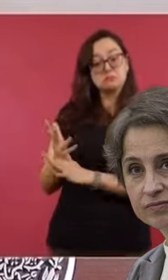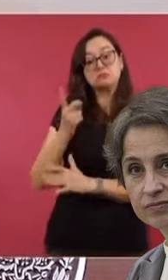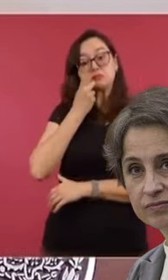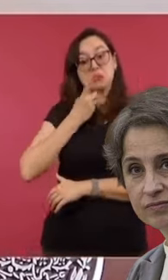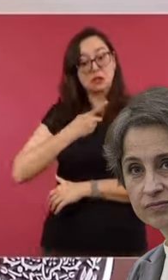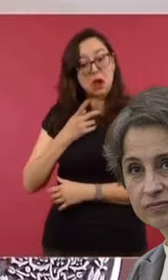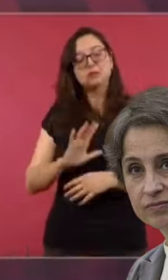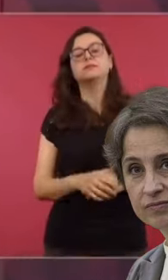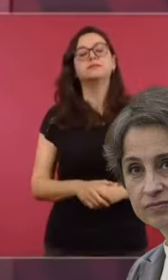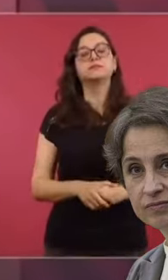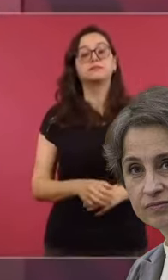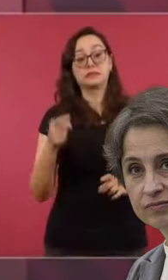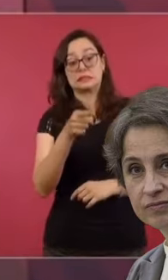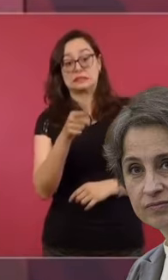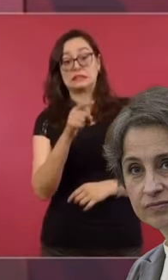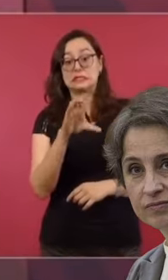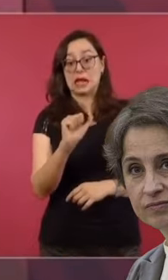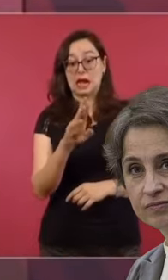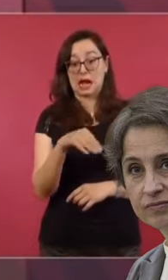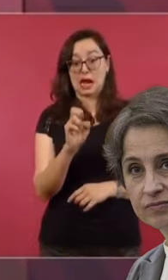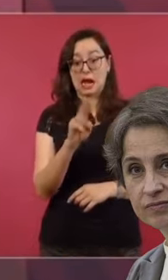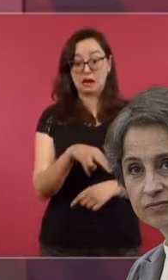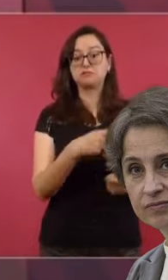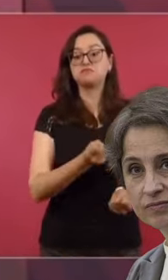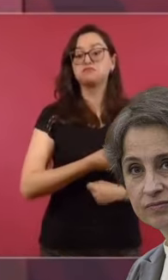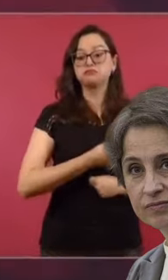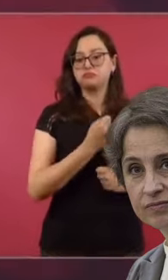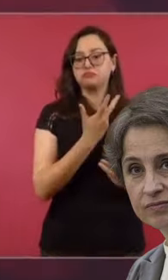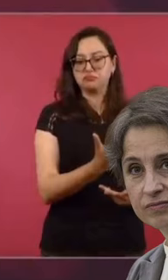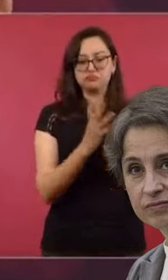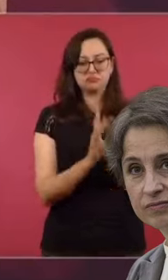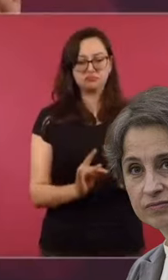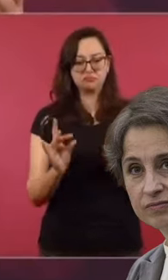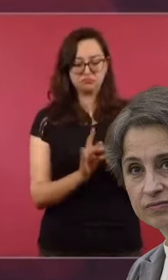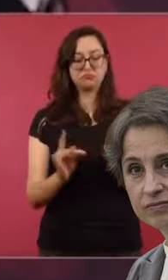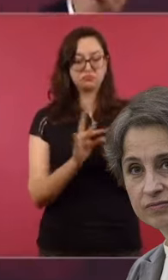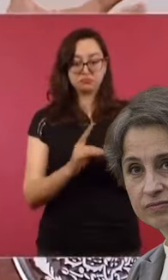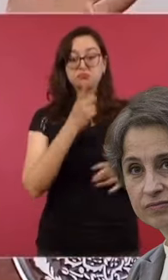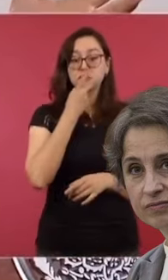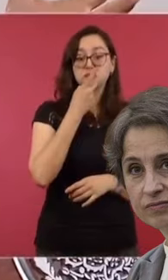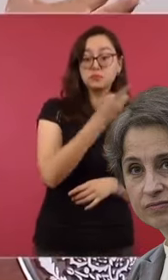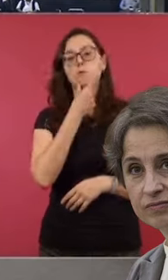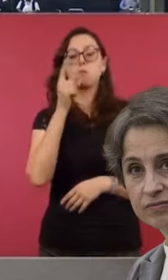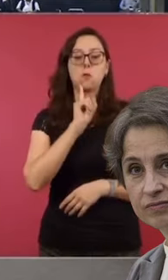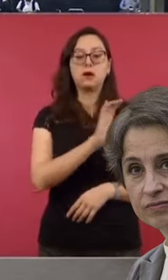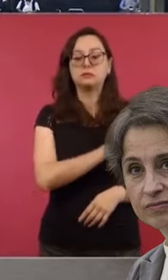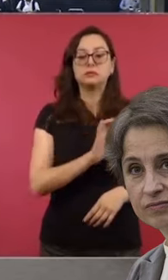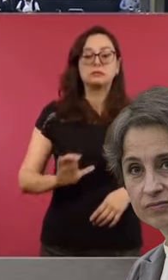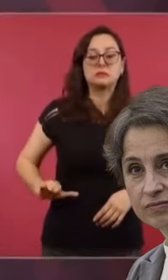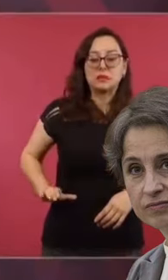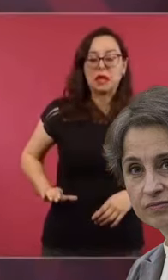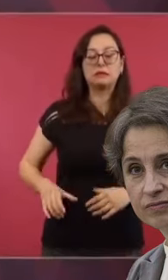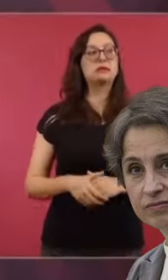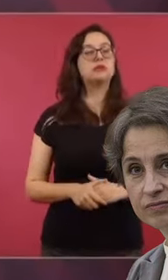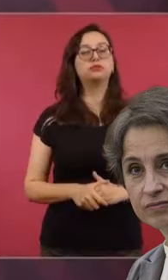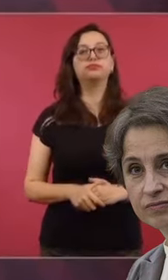expresó que uno de los candidatos o candidatas era